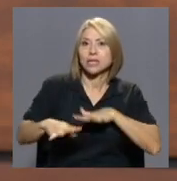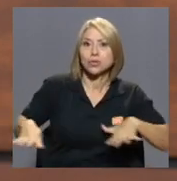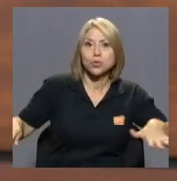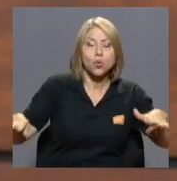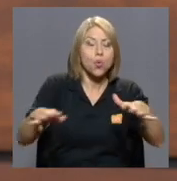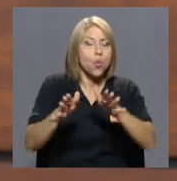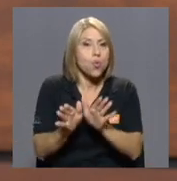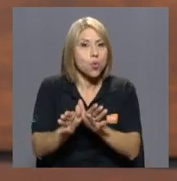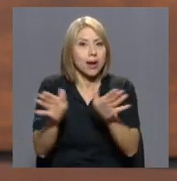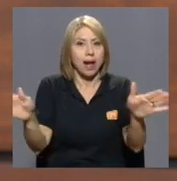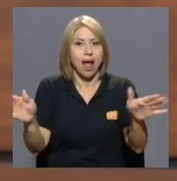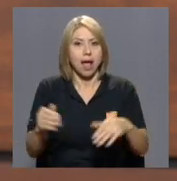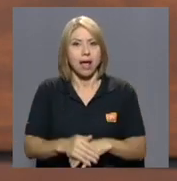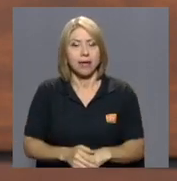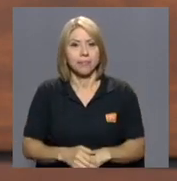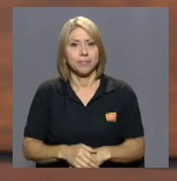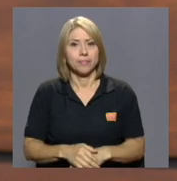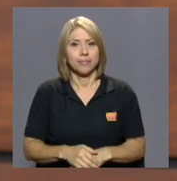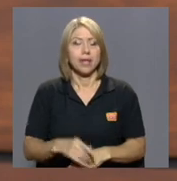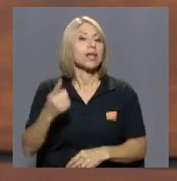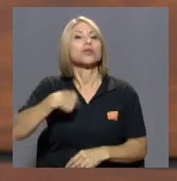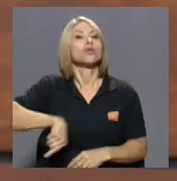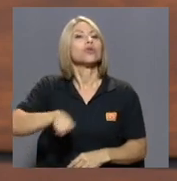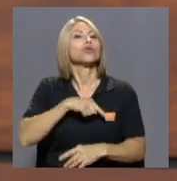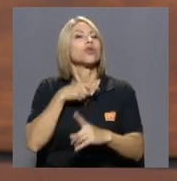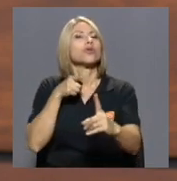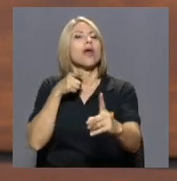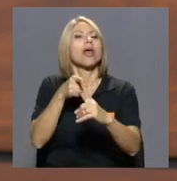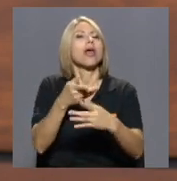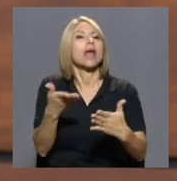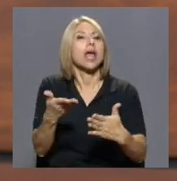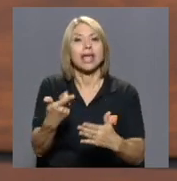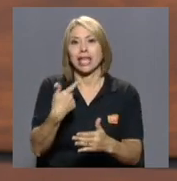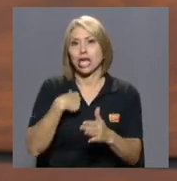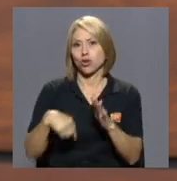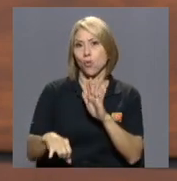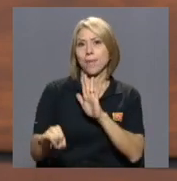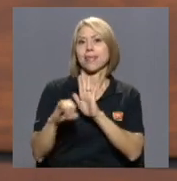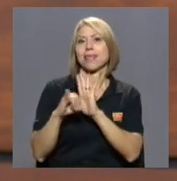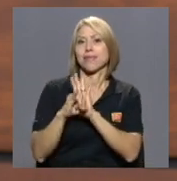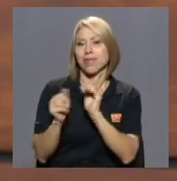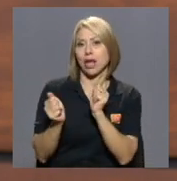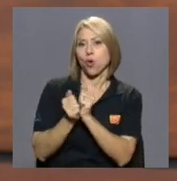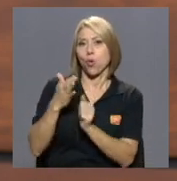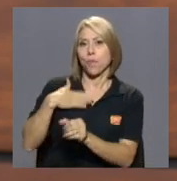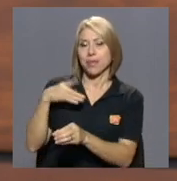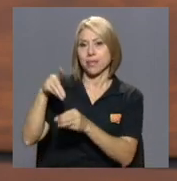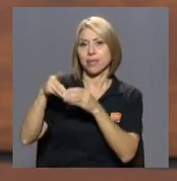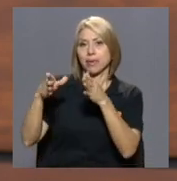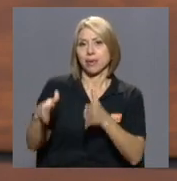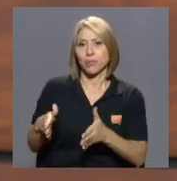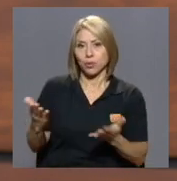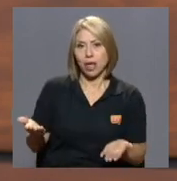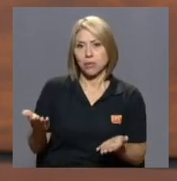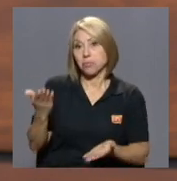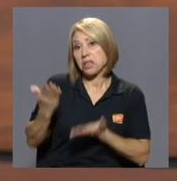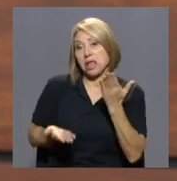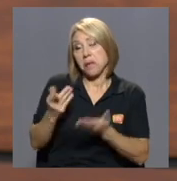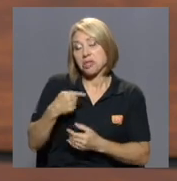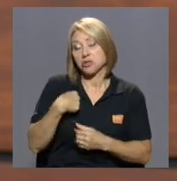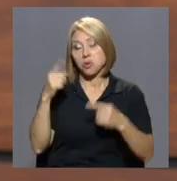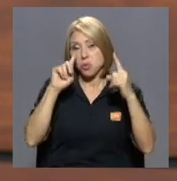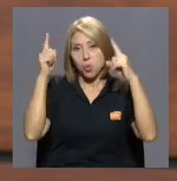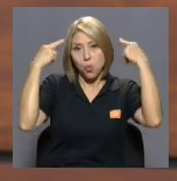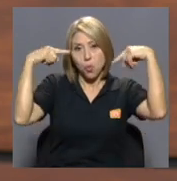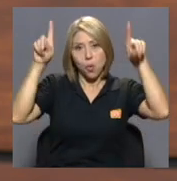Entonces, lo que buscamos es que yo me identifique con mi diputado, probablemente no lo voy a lograr porque